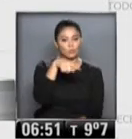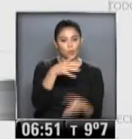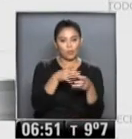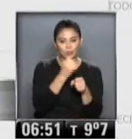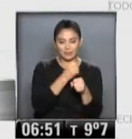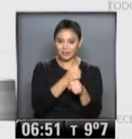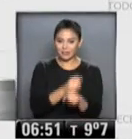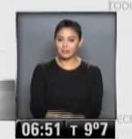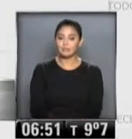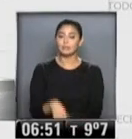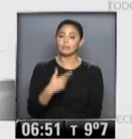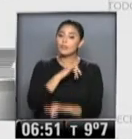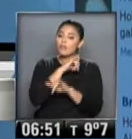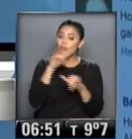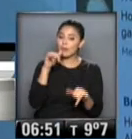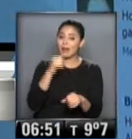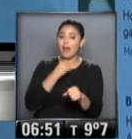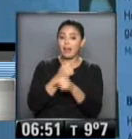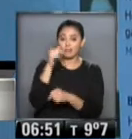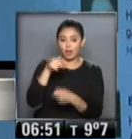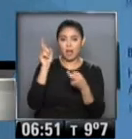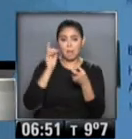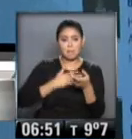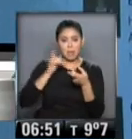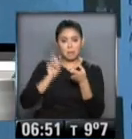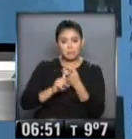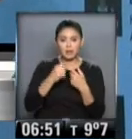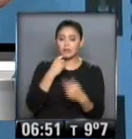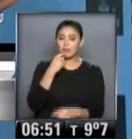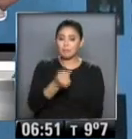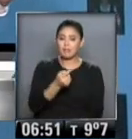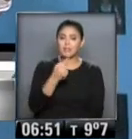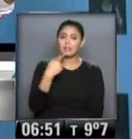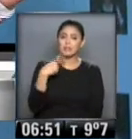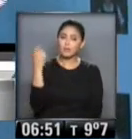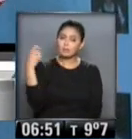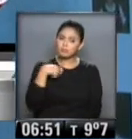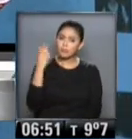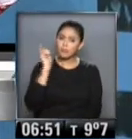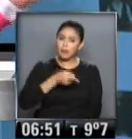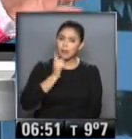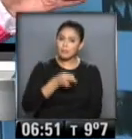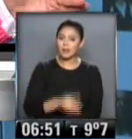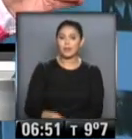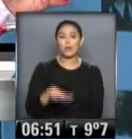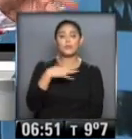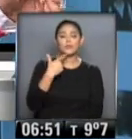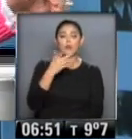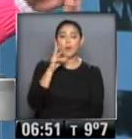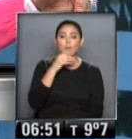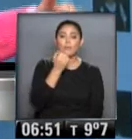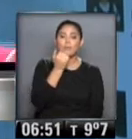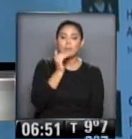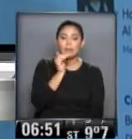querida Patricia, todavía mi marido me está retando porque dije mal el nombre de una localidad. Uyum, creo que es. No sabes cómo